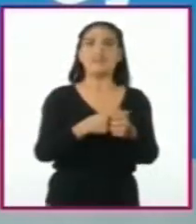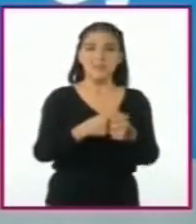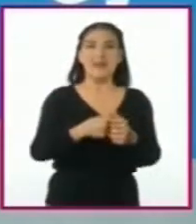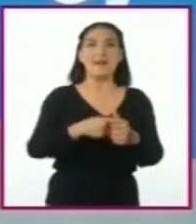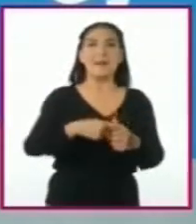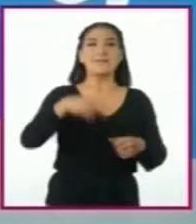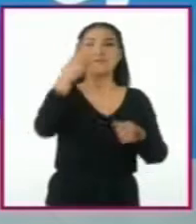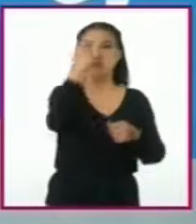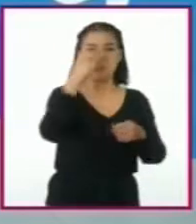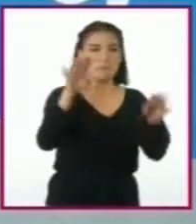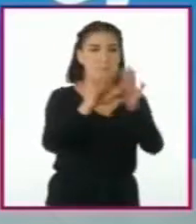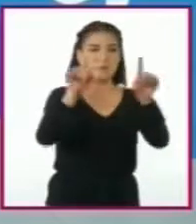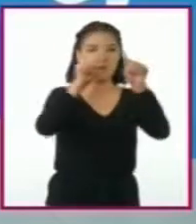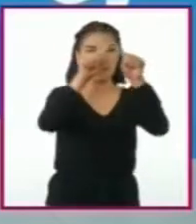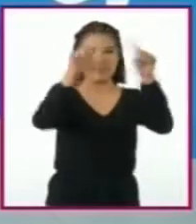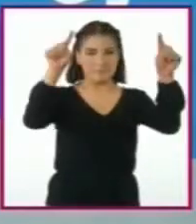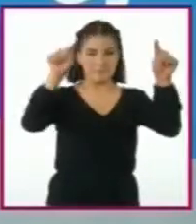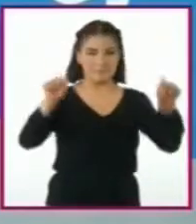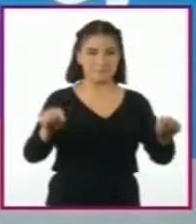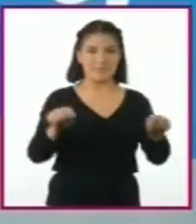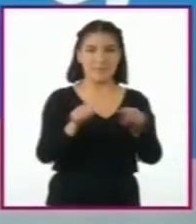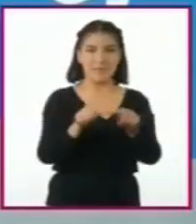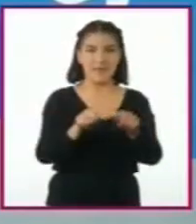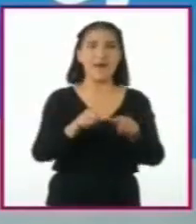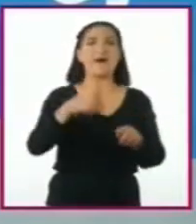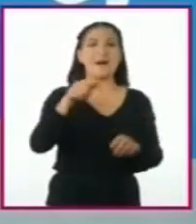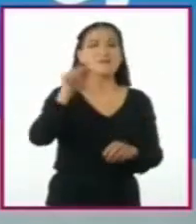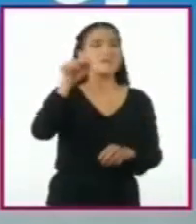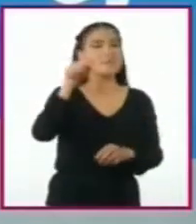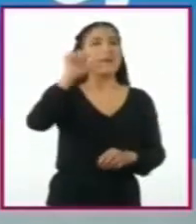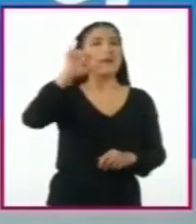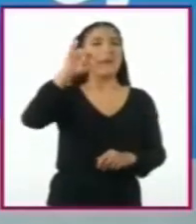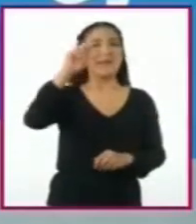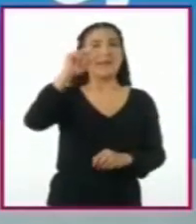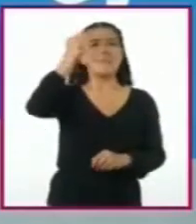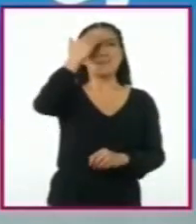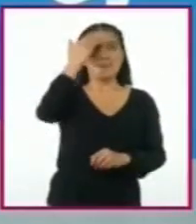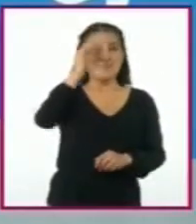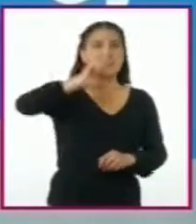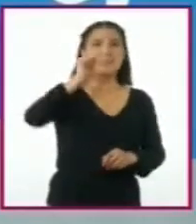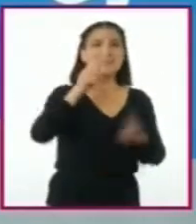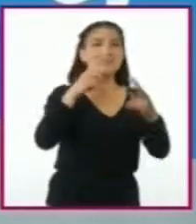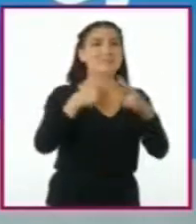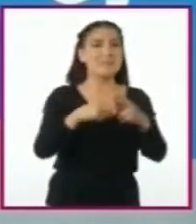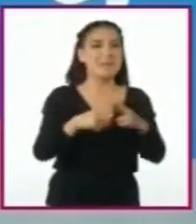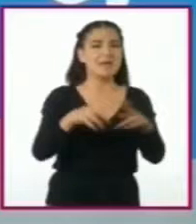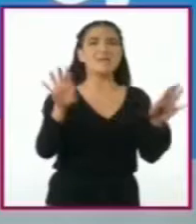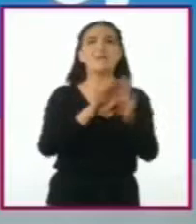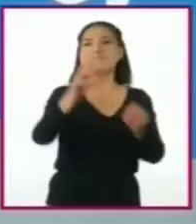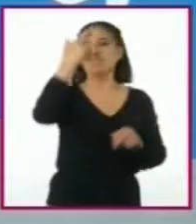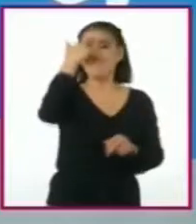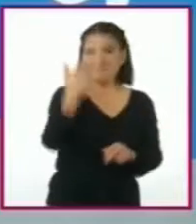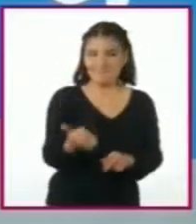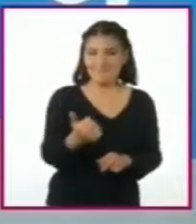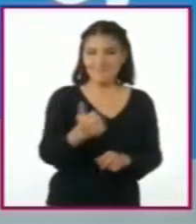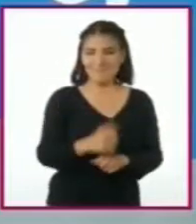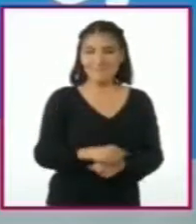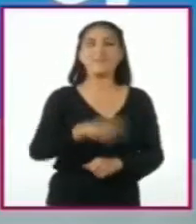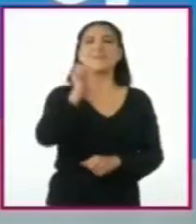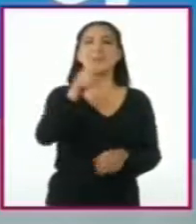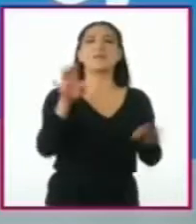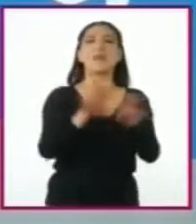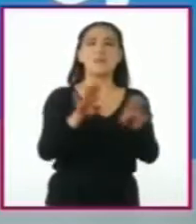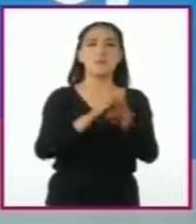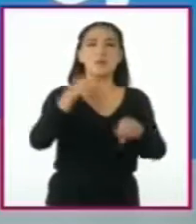son rectángulos, así que con sus conocimientos de matemáticas decide encontrar la razón, es decir, la